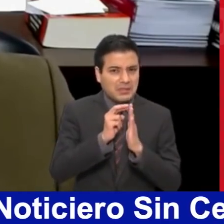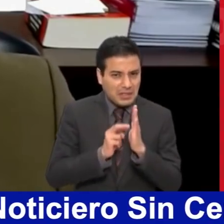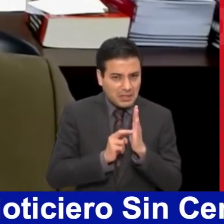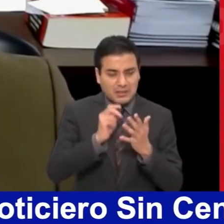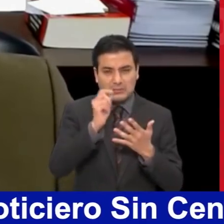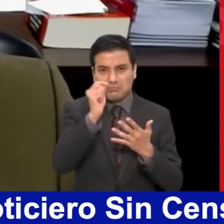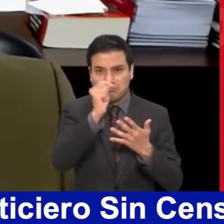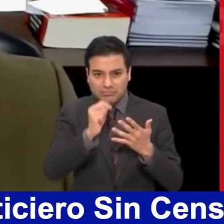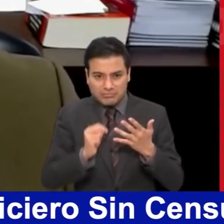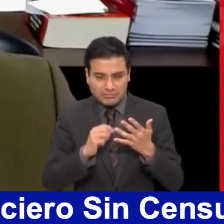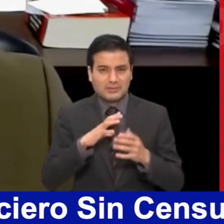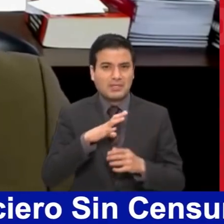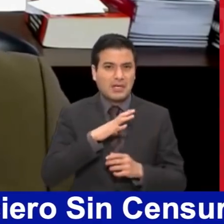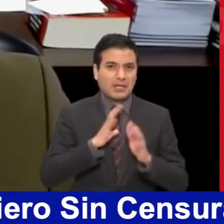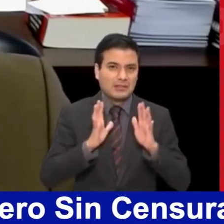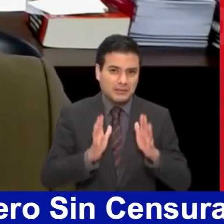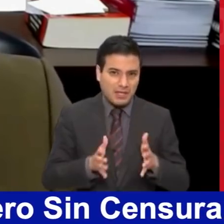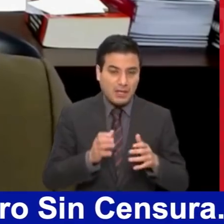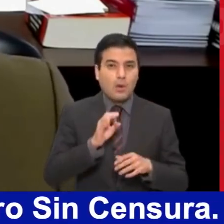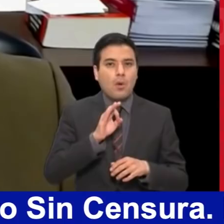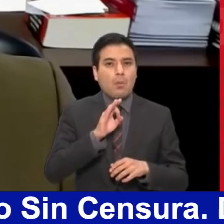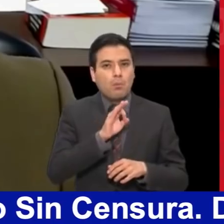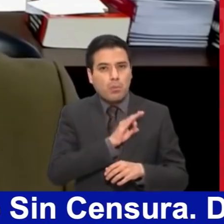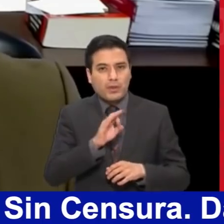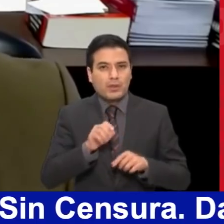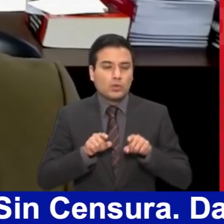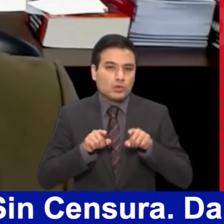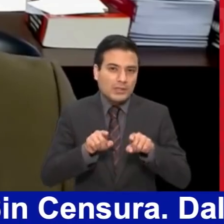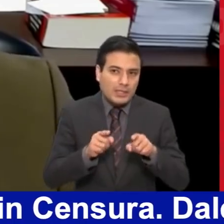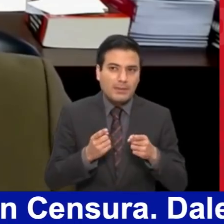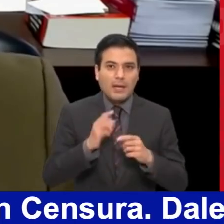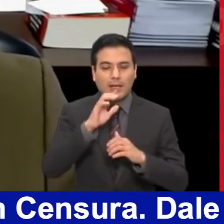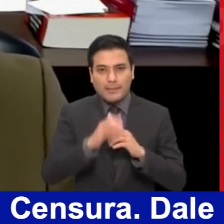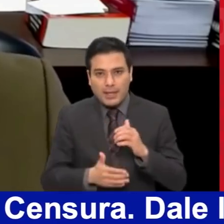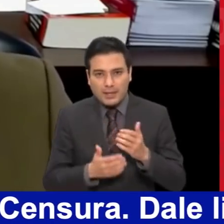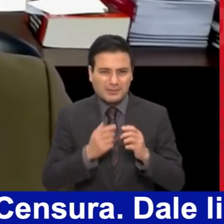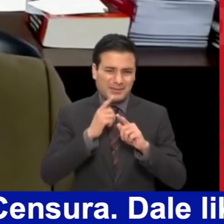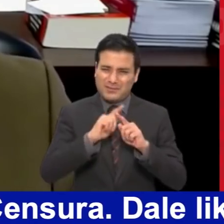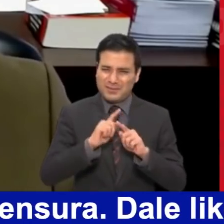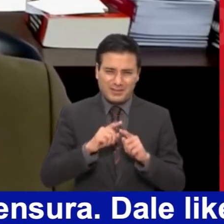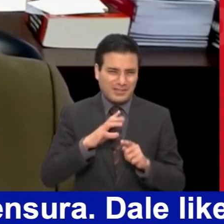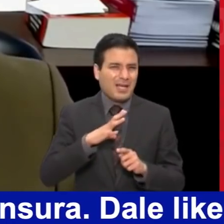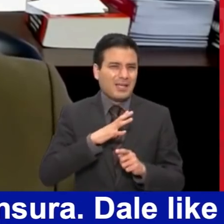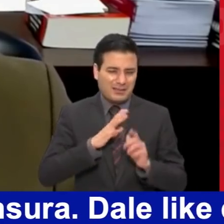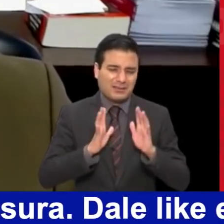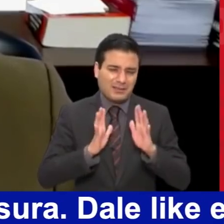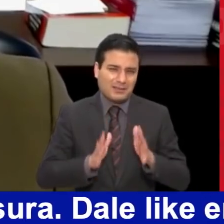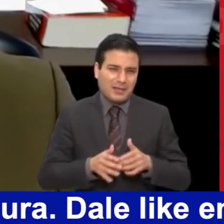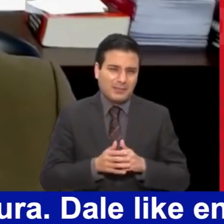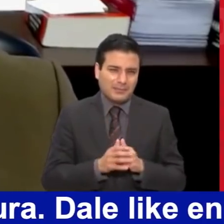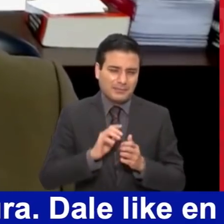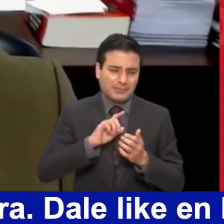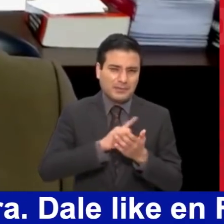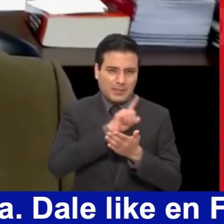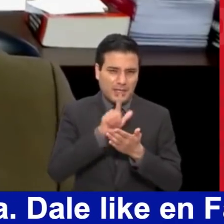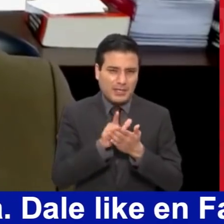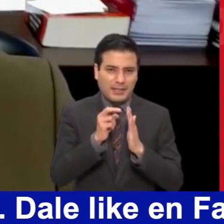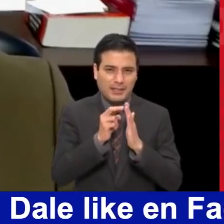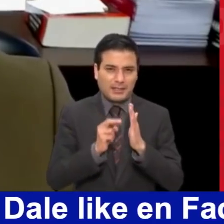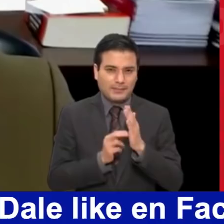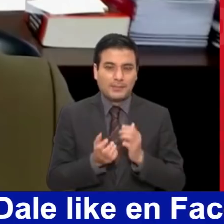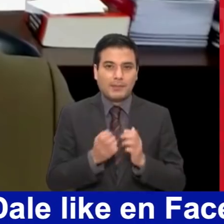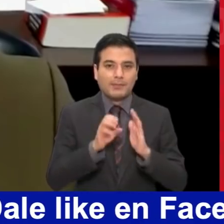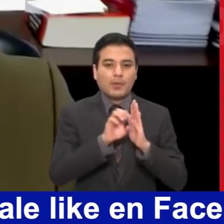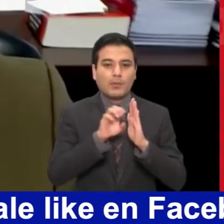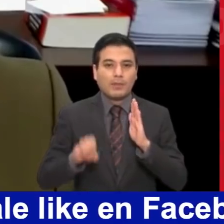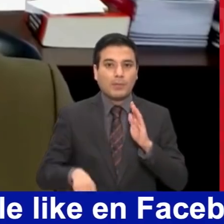diversas modalidades, consecutiva, no consecutiva, indefinida o acotada a un número determinado de años o periodos. No obstante, hay naciones como